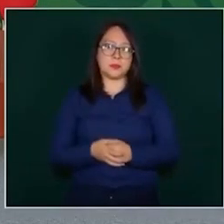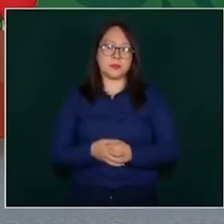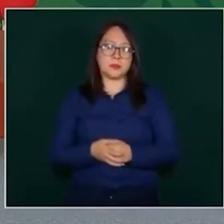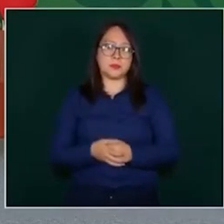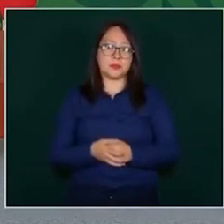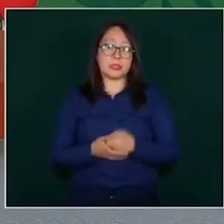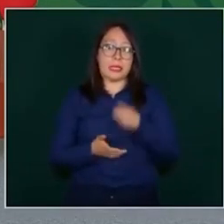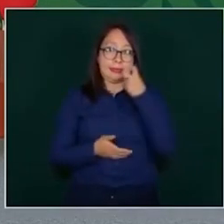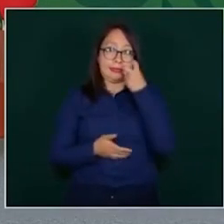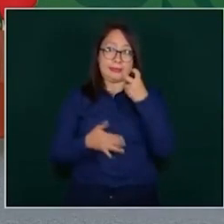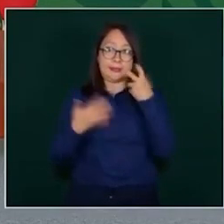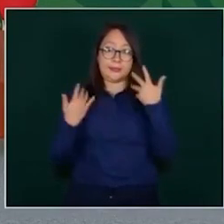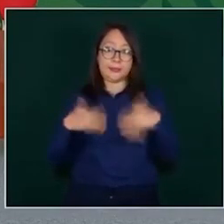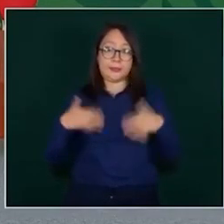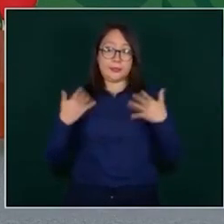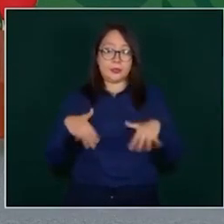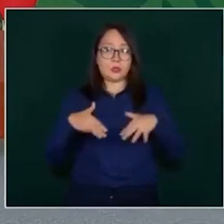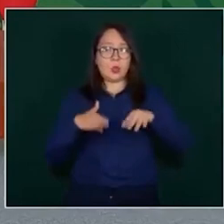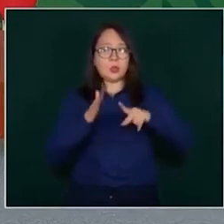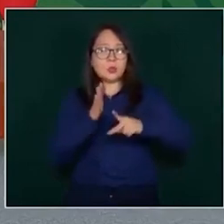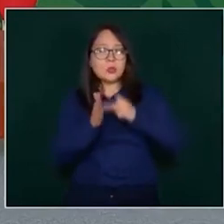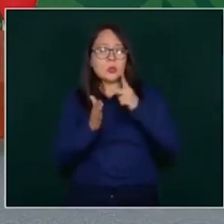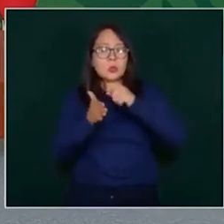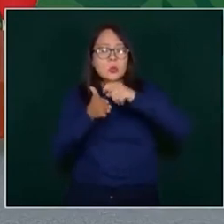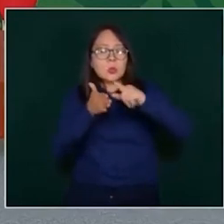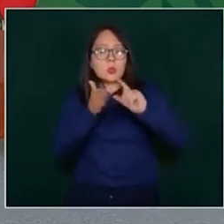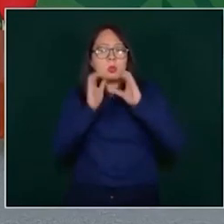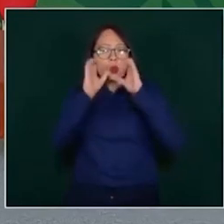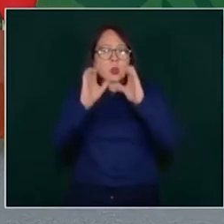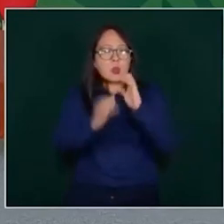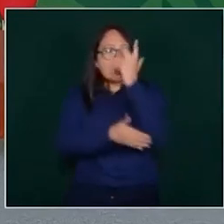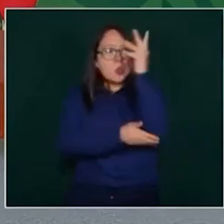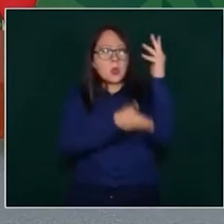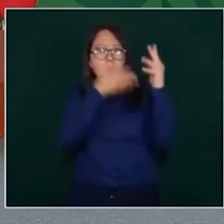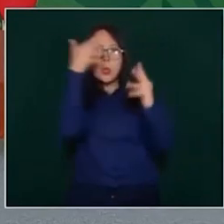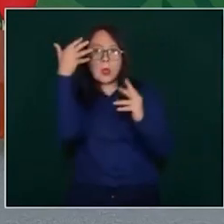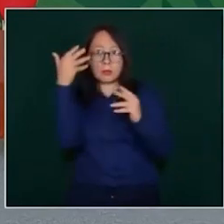Esto es reforestación. El programa de reforestación de México